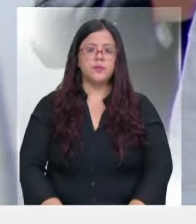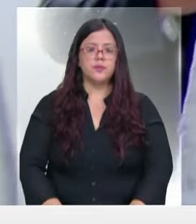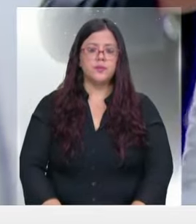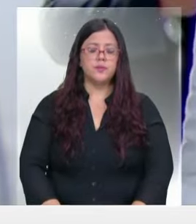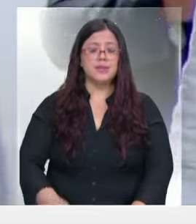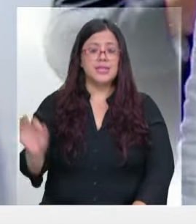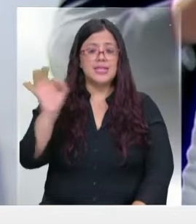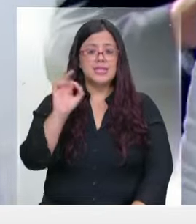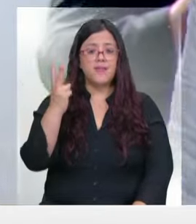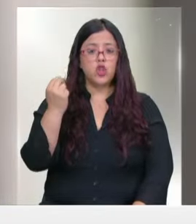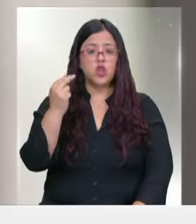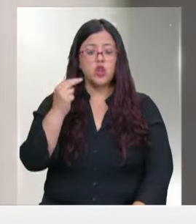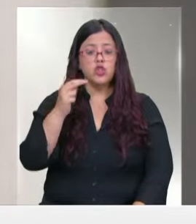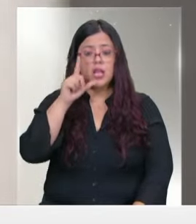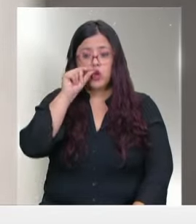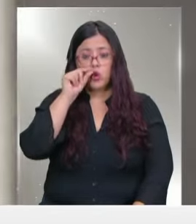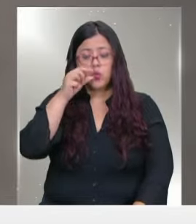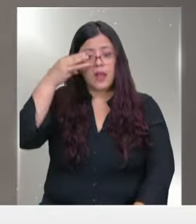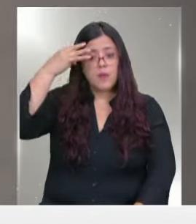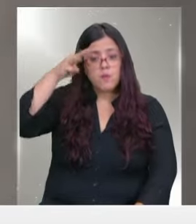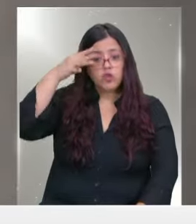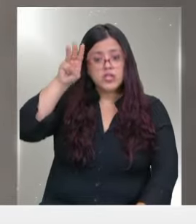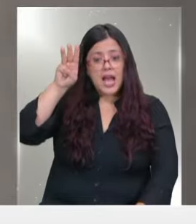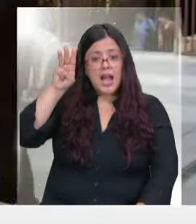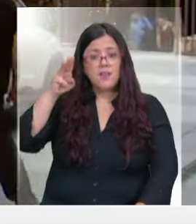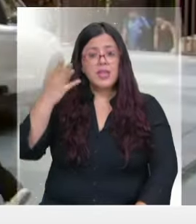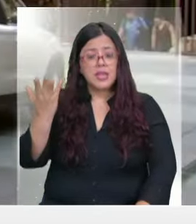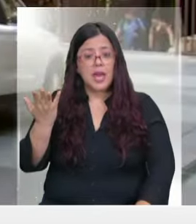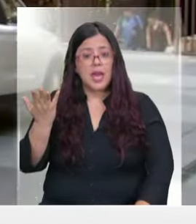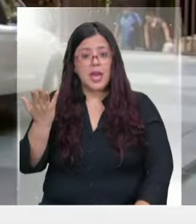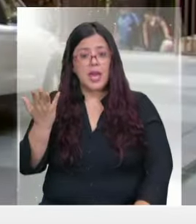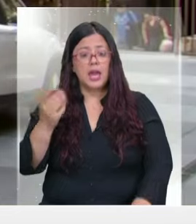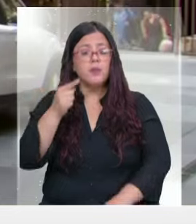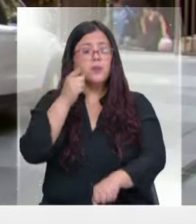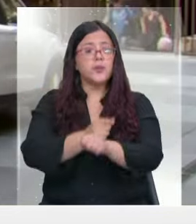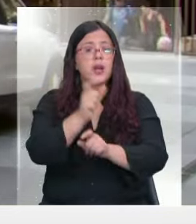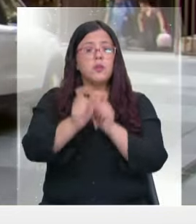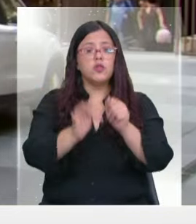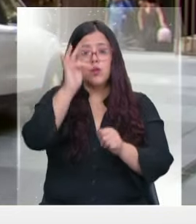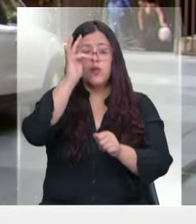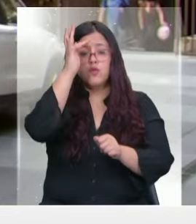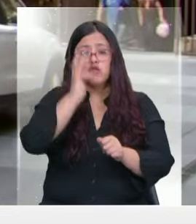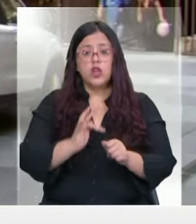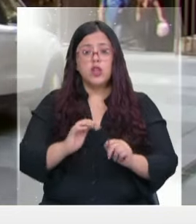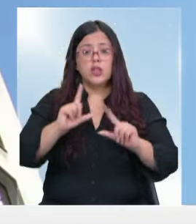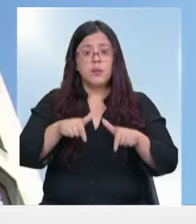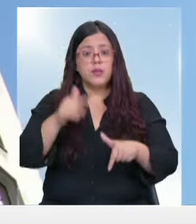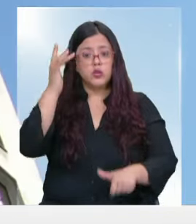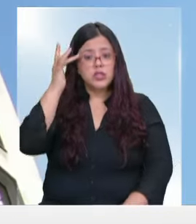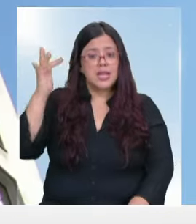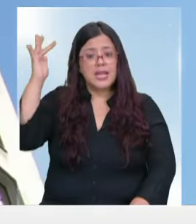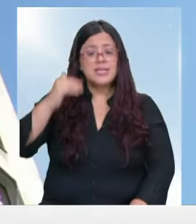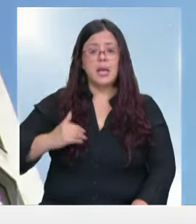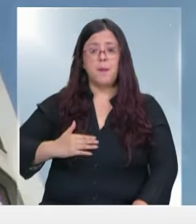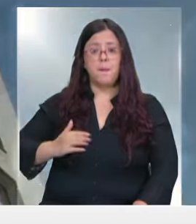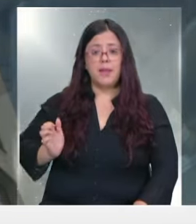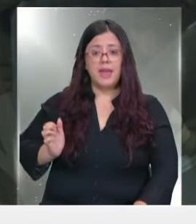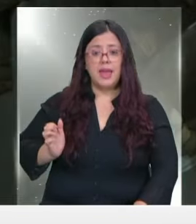El sábado 12 de octubre, Manuel Monsalve habría ordenado a funcionarios del Departamento de Inteligencia de la